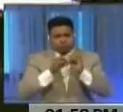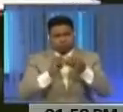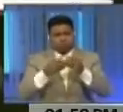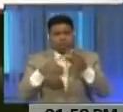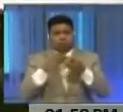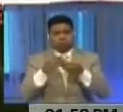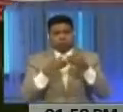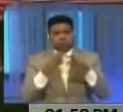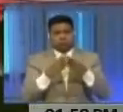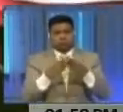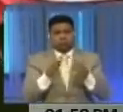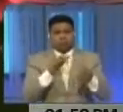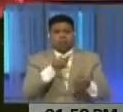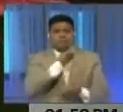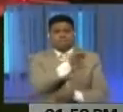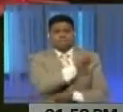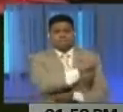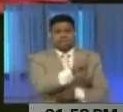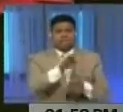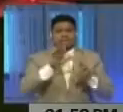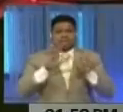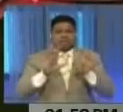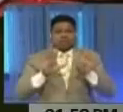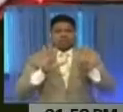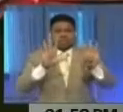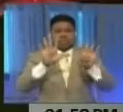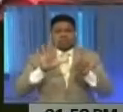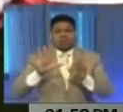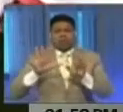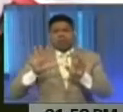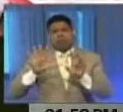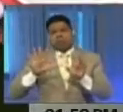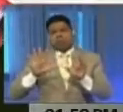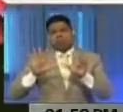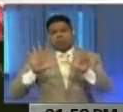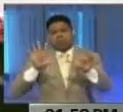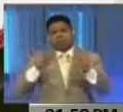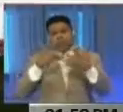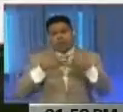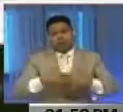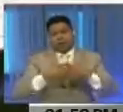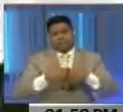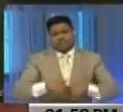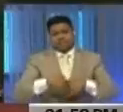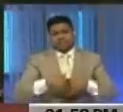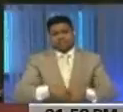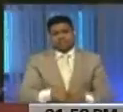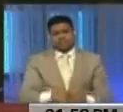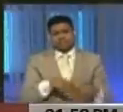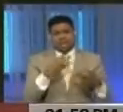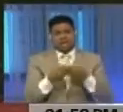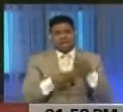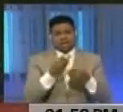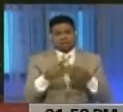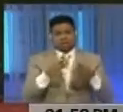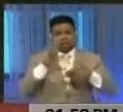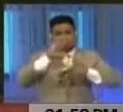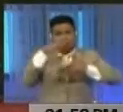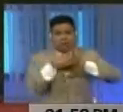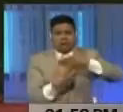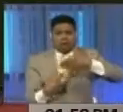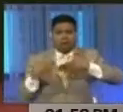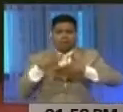año de 1908 con 108 años de operación. Ha construido plantas en América, Asia,